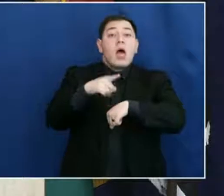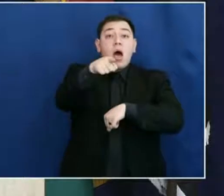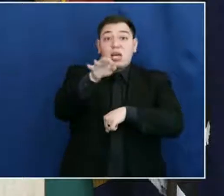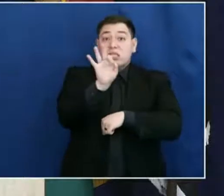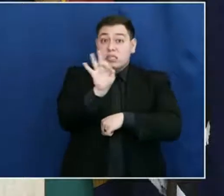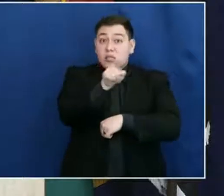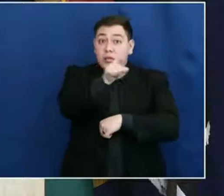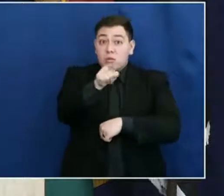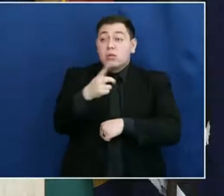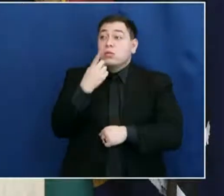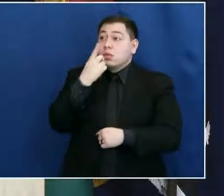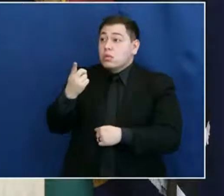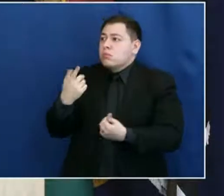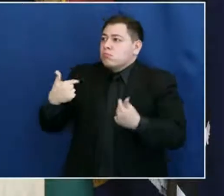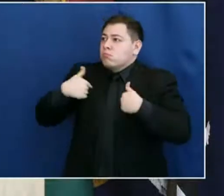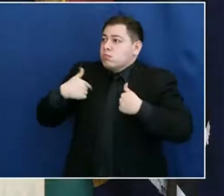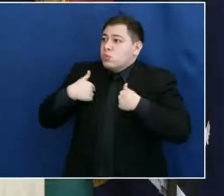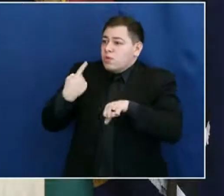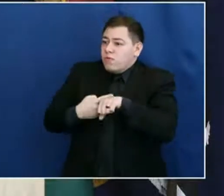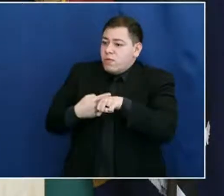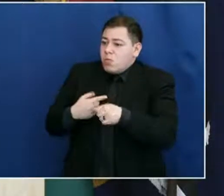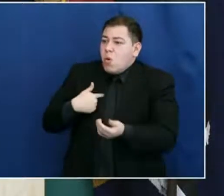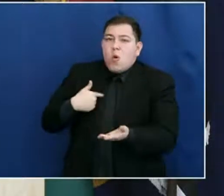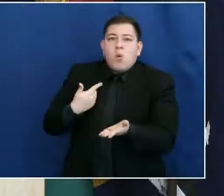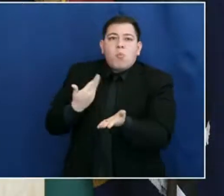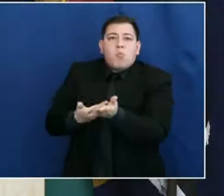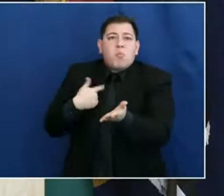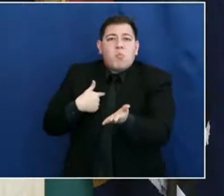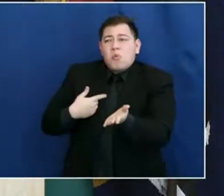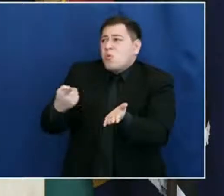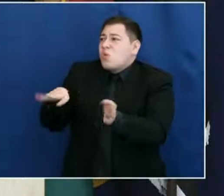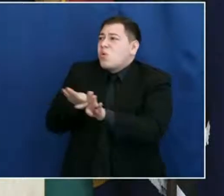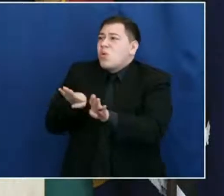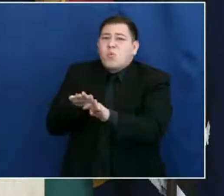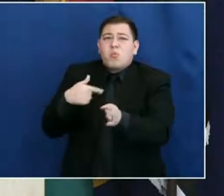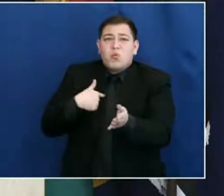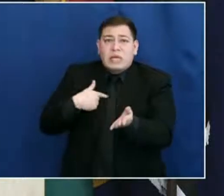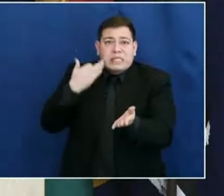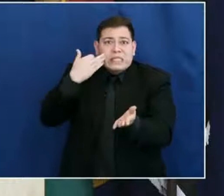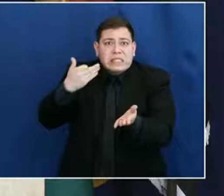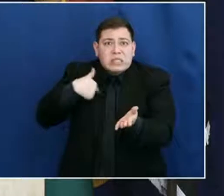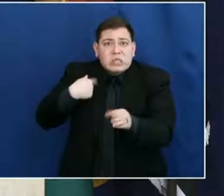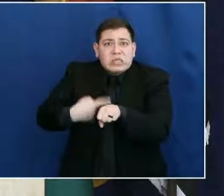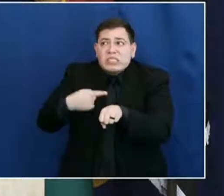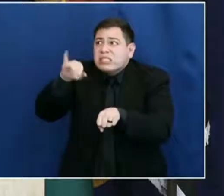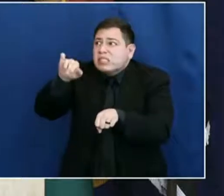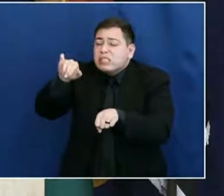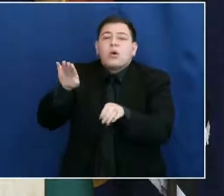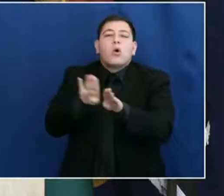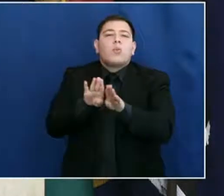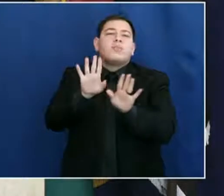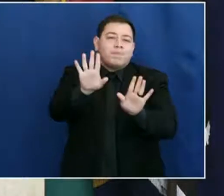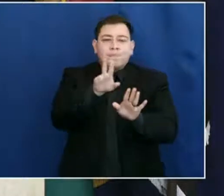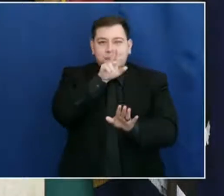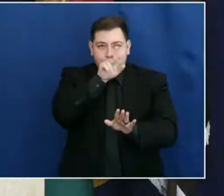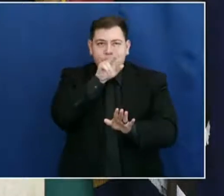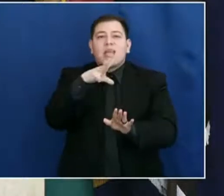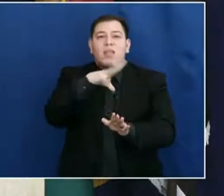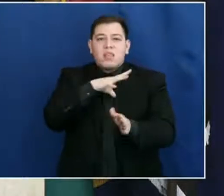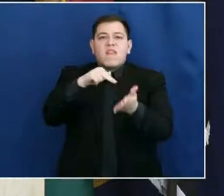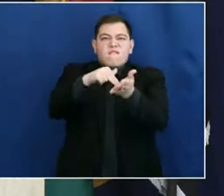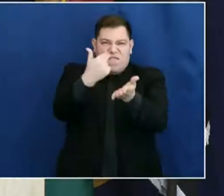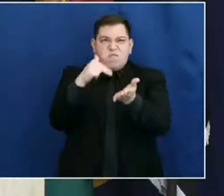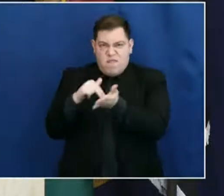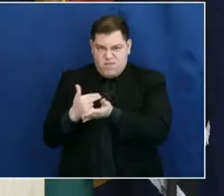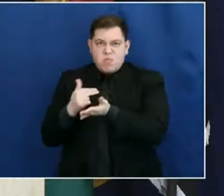pero se les pedirá que firmen una autodeclaración que cumple los criterios. Quiero enfatizar que los jóvenes menores